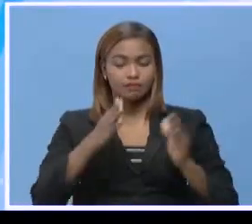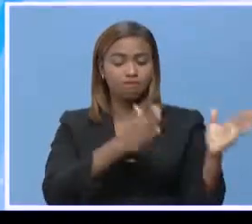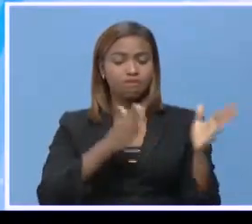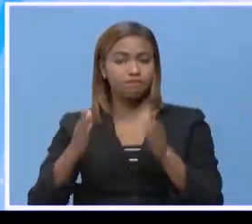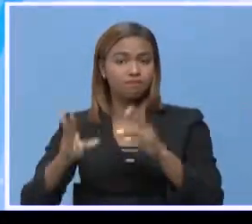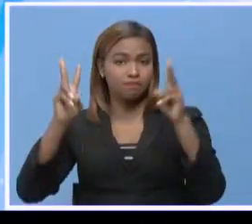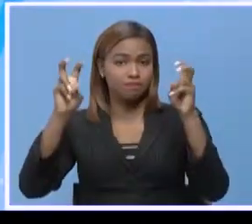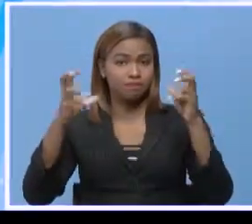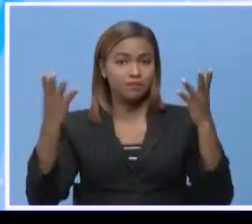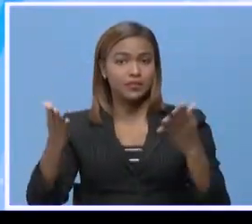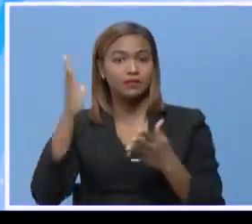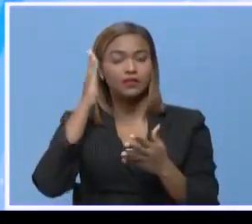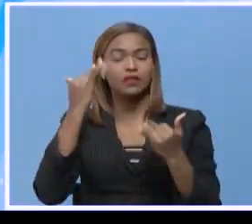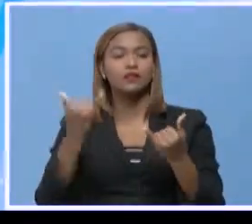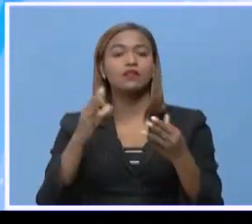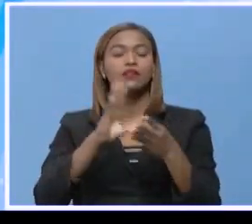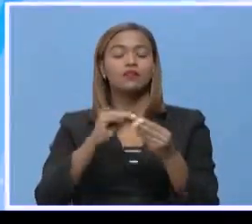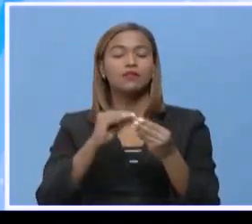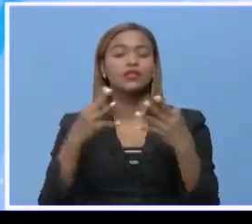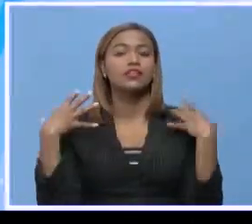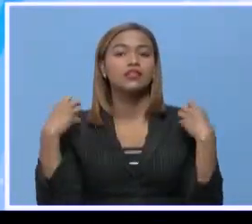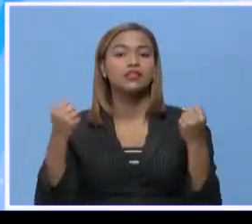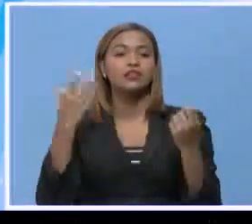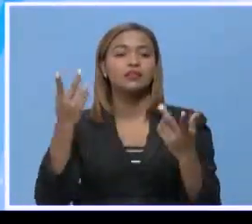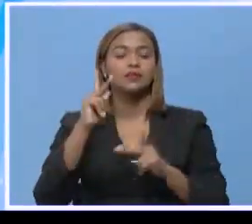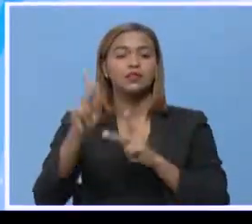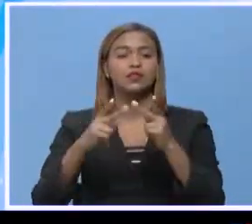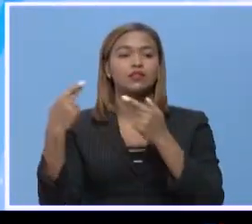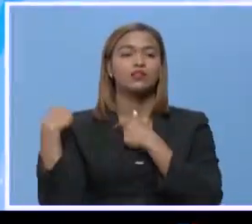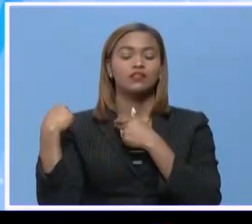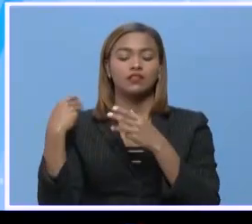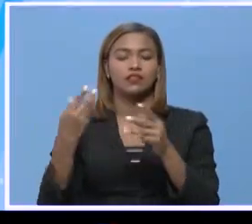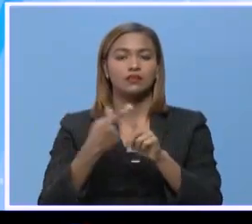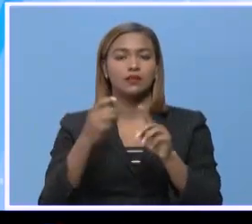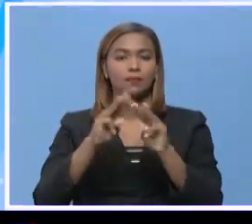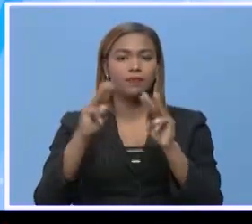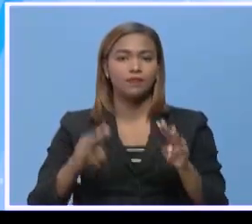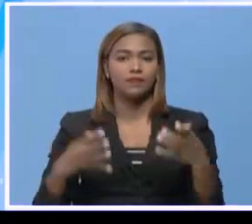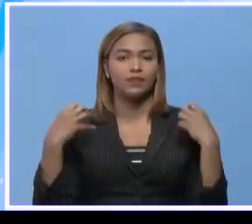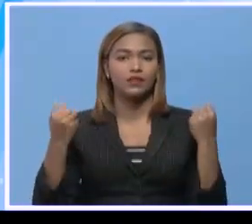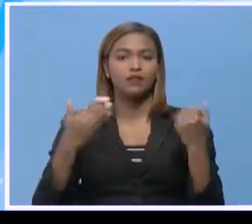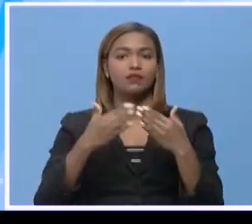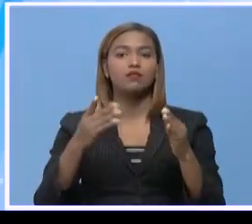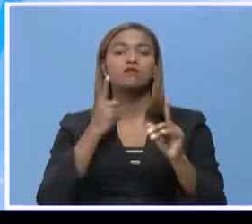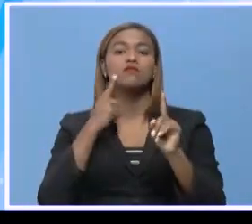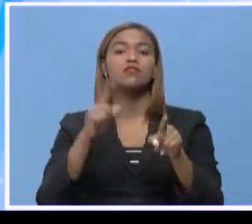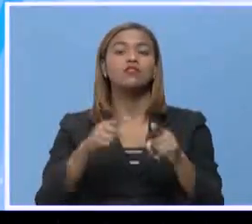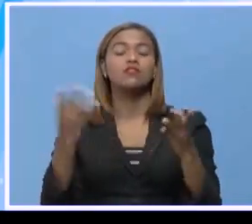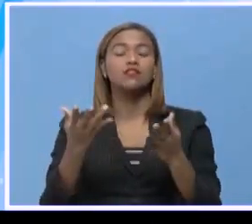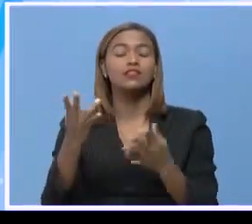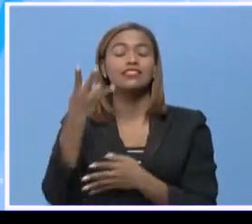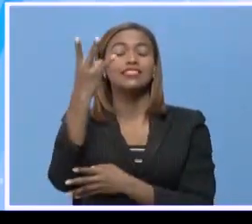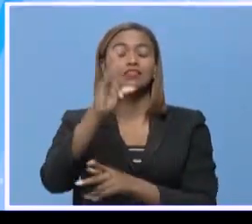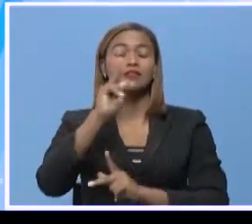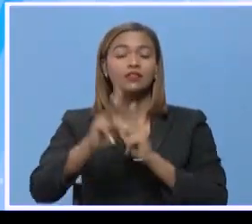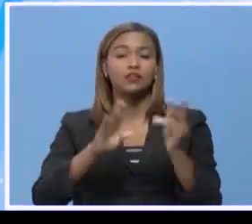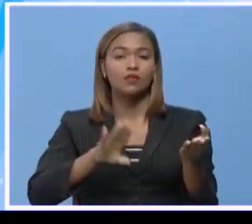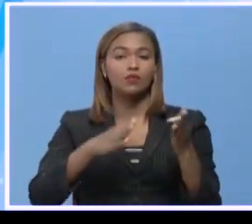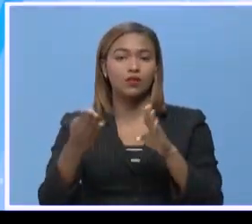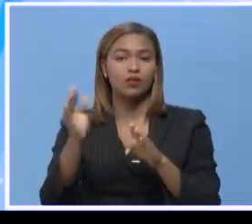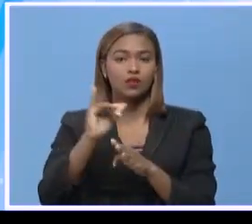Cambiando de tema, pues vamos a hablar de salud, y es que las autoridades del Ministerio de Salud Pública pues notificaron 17 defunciones